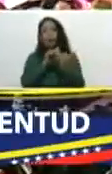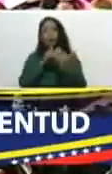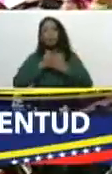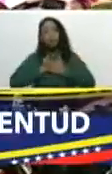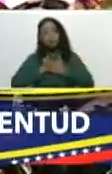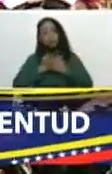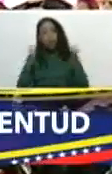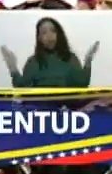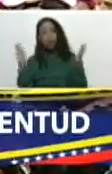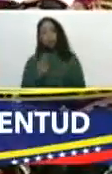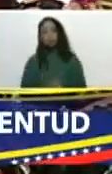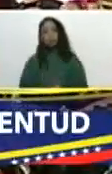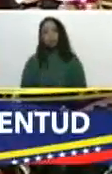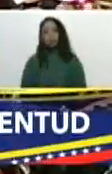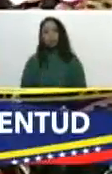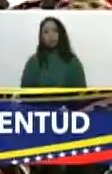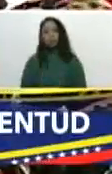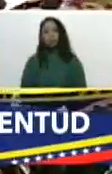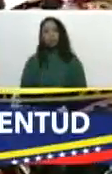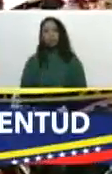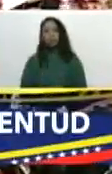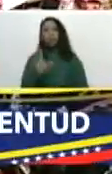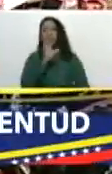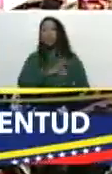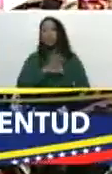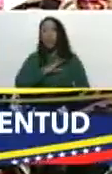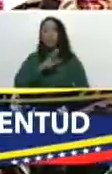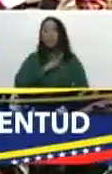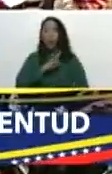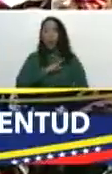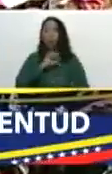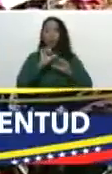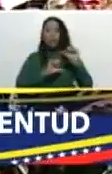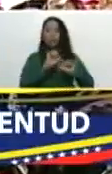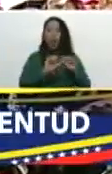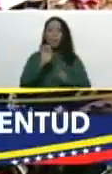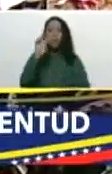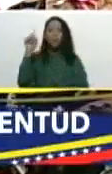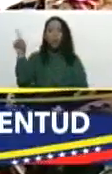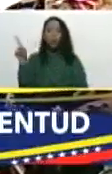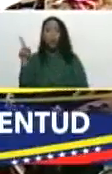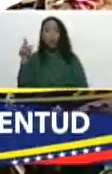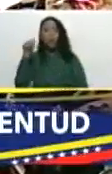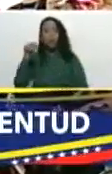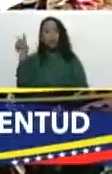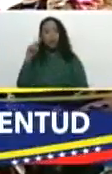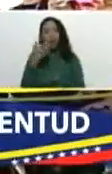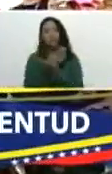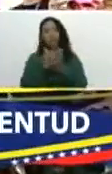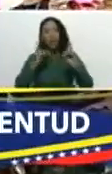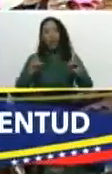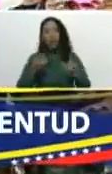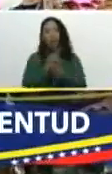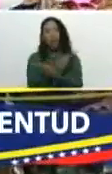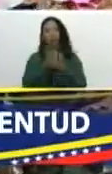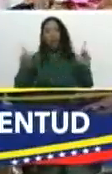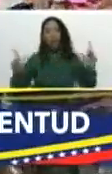solidaria. Un socialismo nuestro del siglo XXI, democrático, libre,